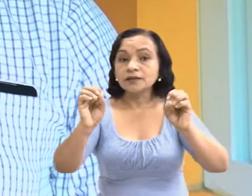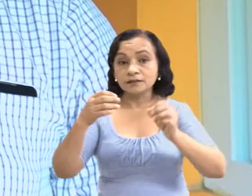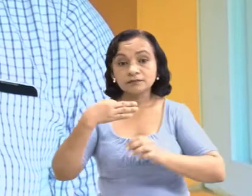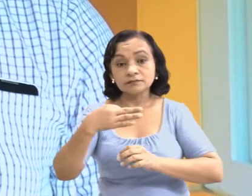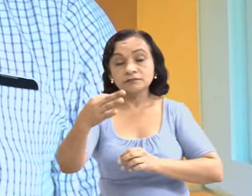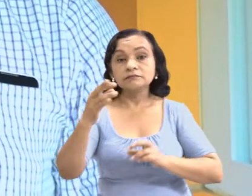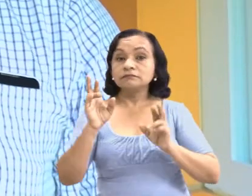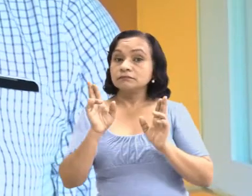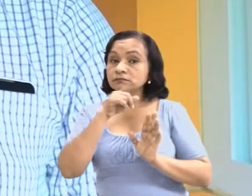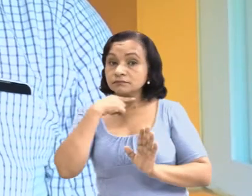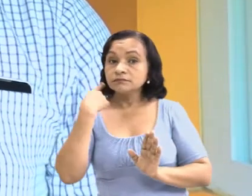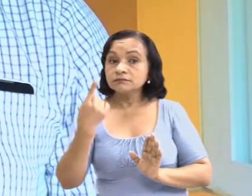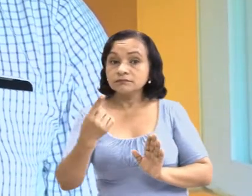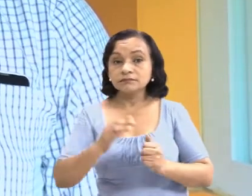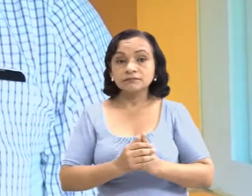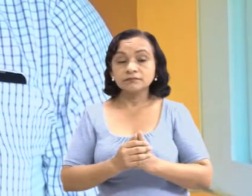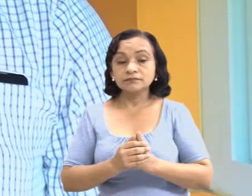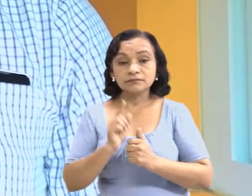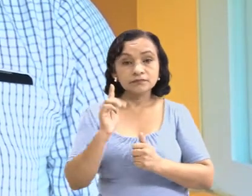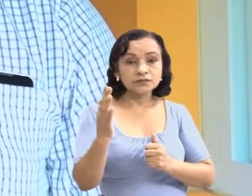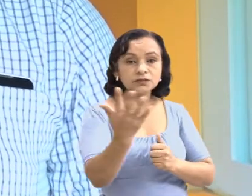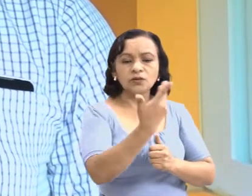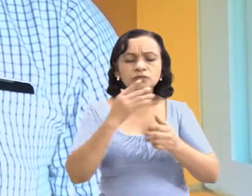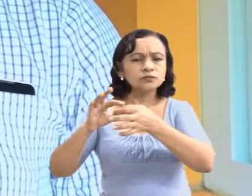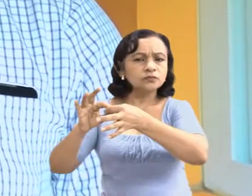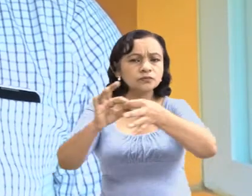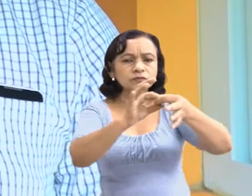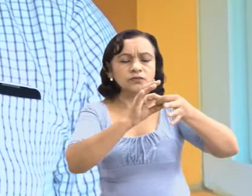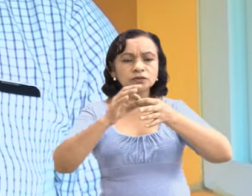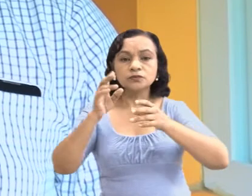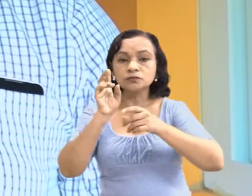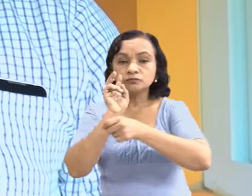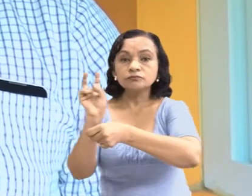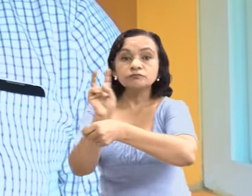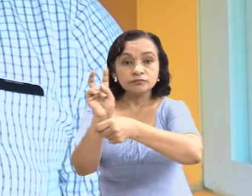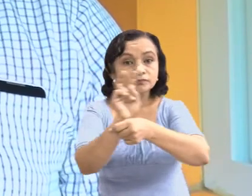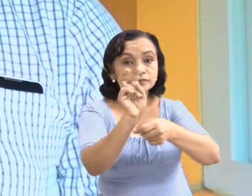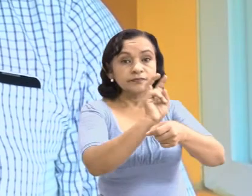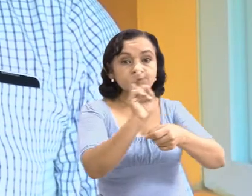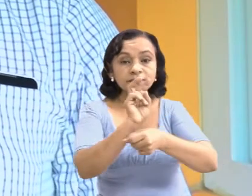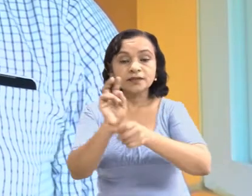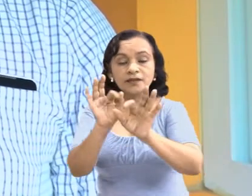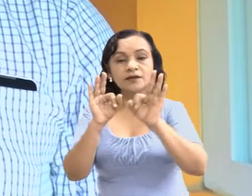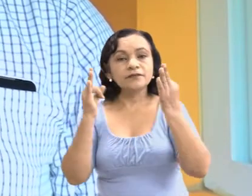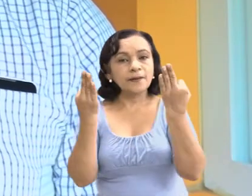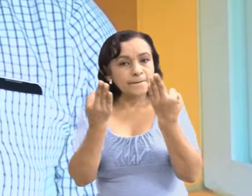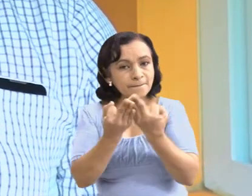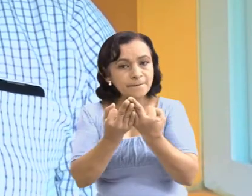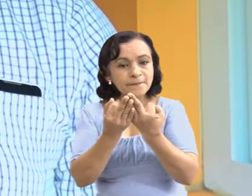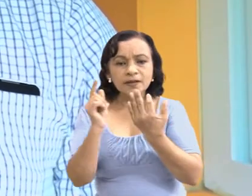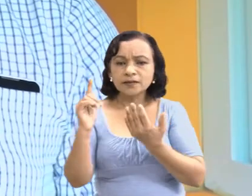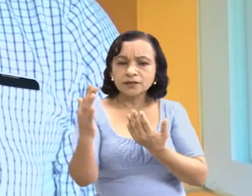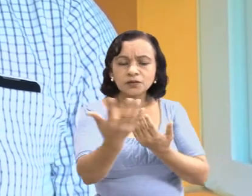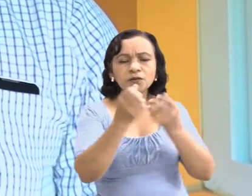fallecidos, ni nada, ¿verdad? Entonces nosotros tenemos que estar siempre unidos, alerta sobre todo, para que nuestras familias